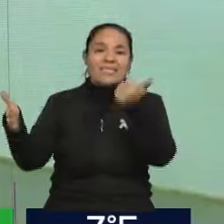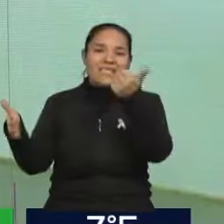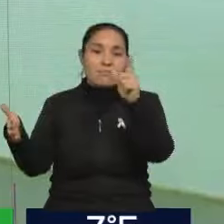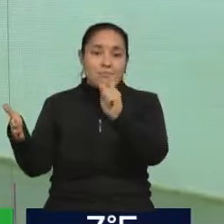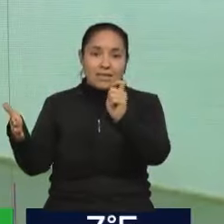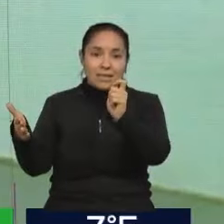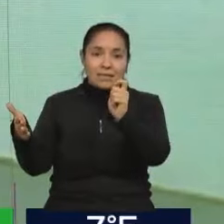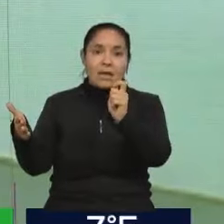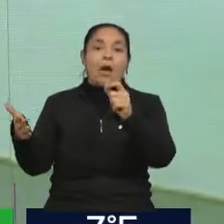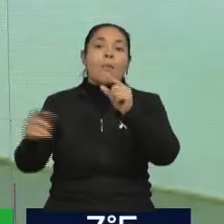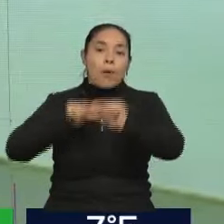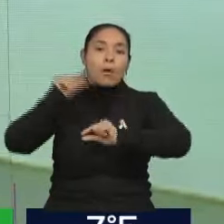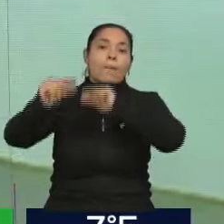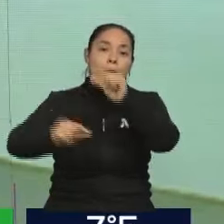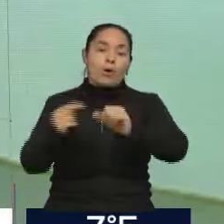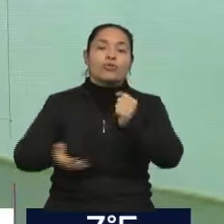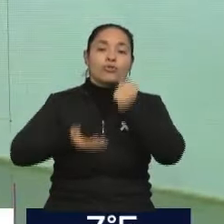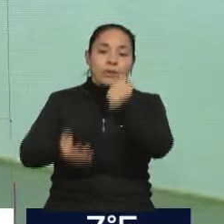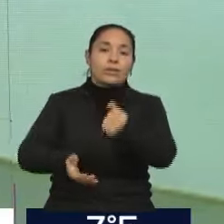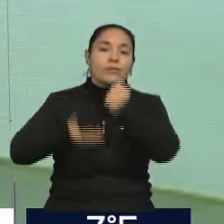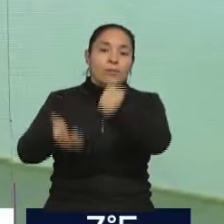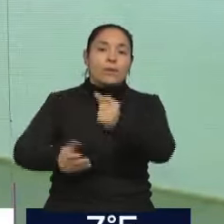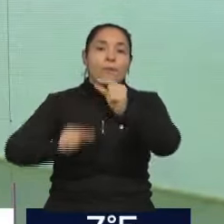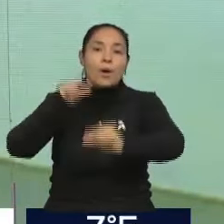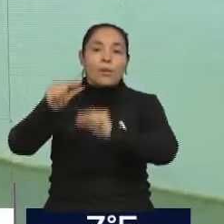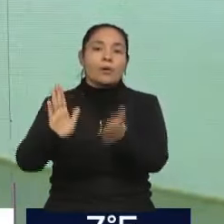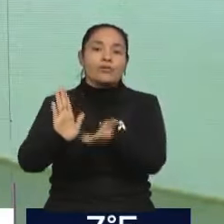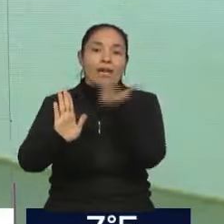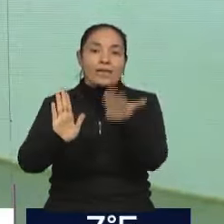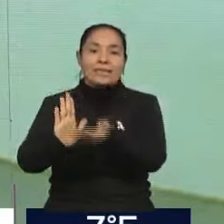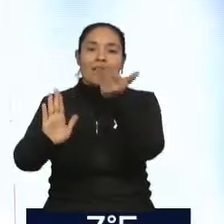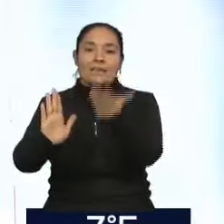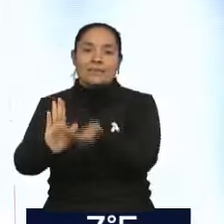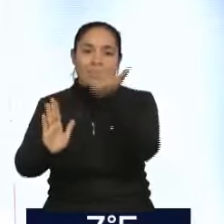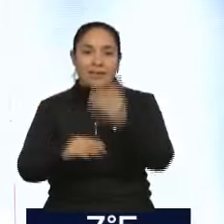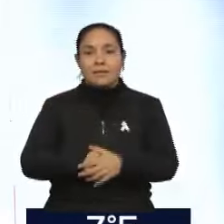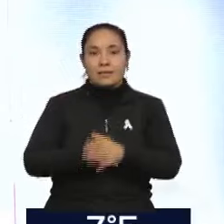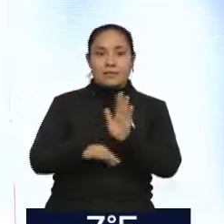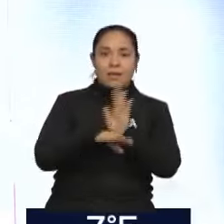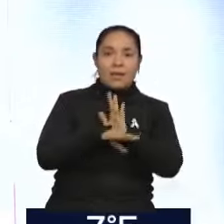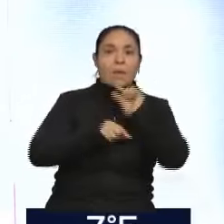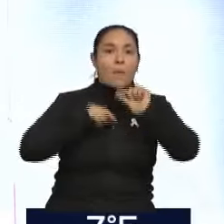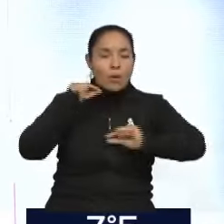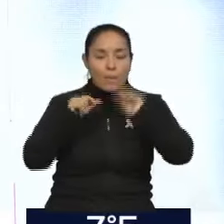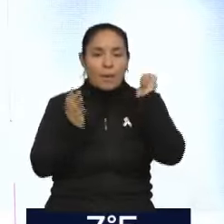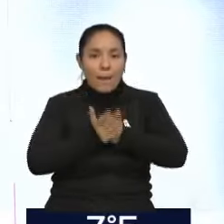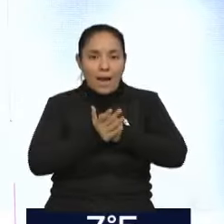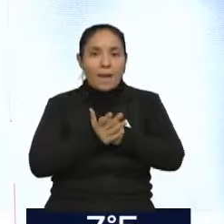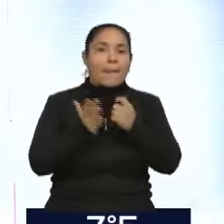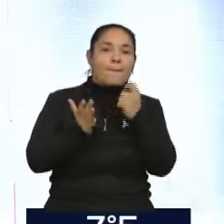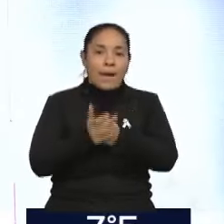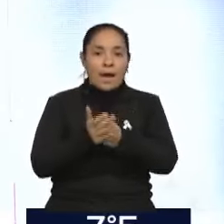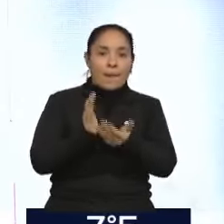ir quitando paulatinamente los subsidios. ¿Qué significa? Cada vez vas a pagar más, pero no porque la tarifa esté más